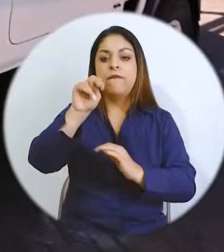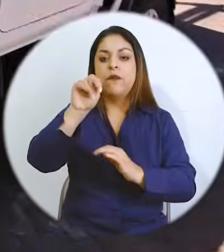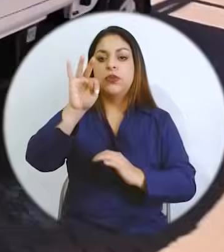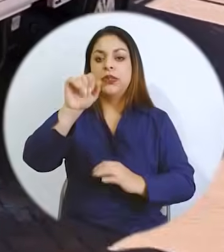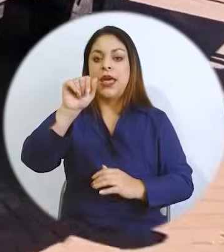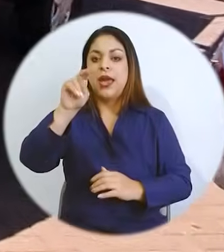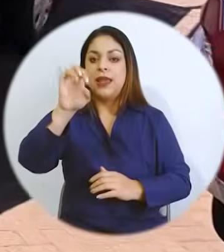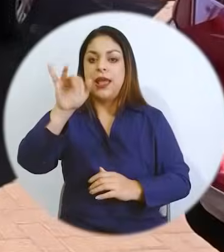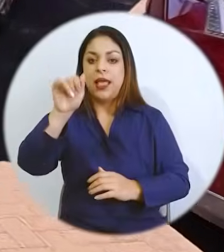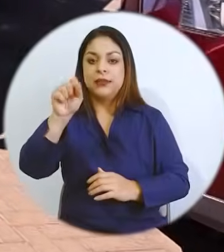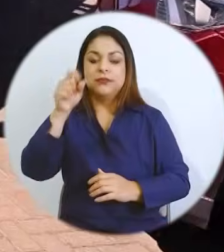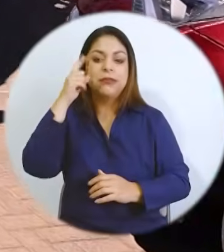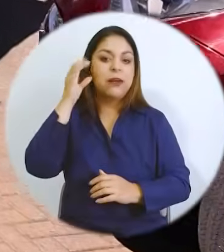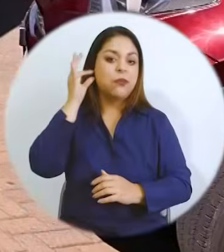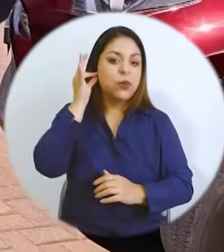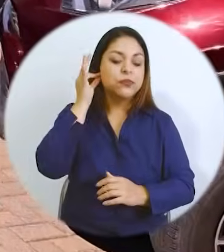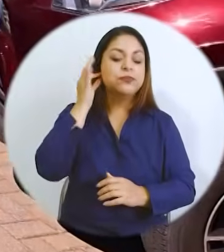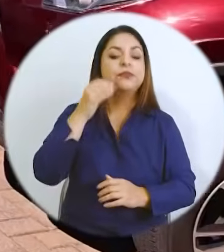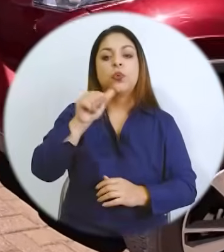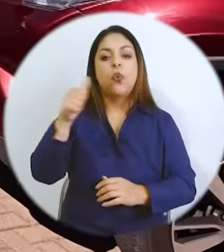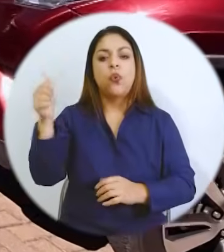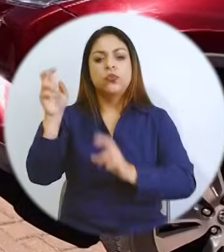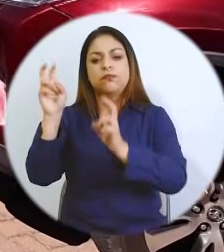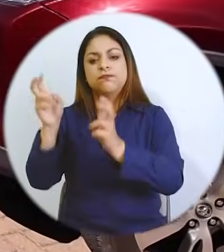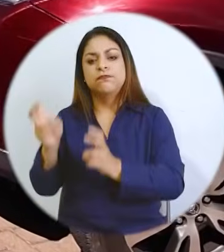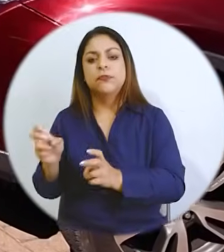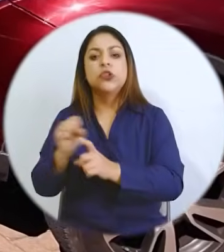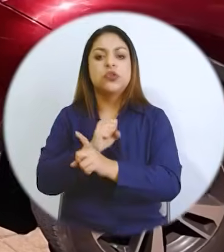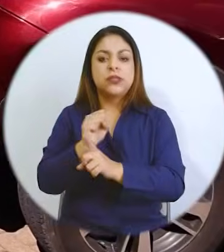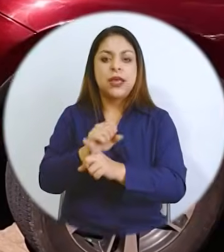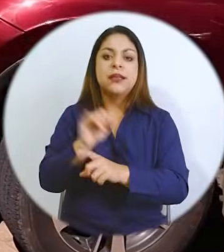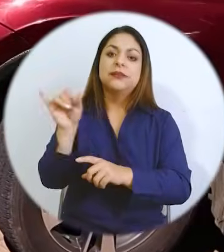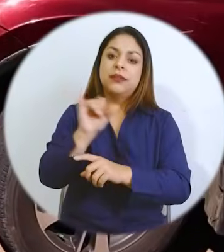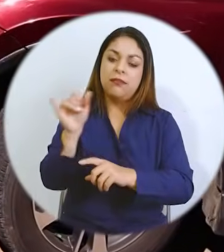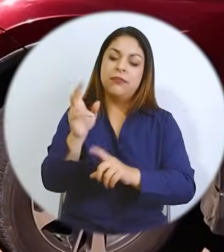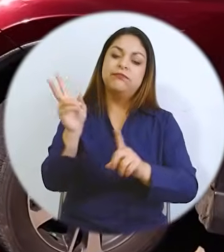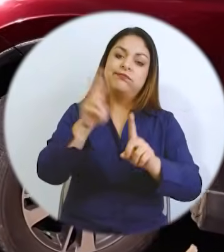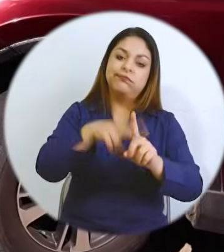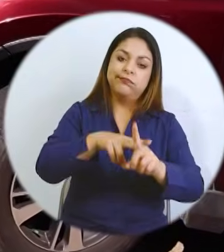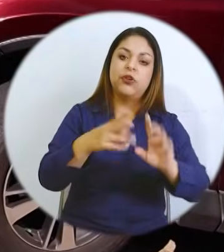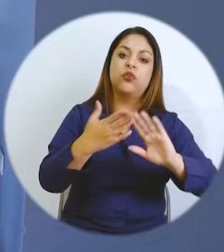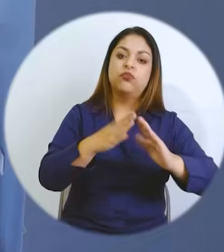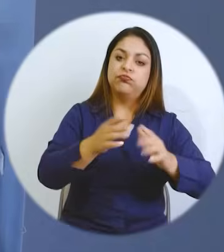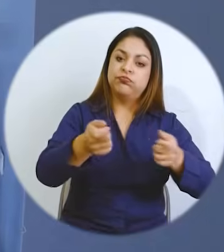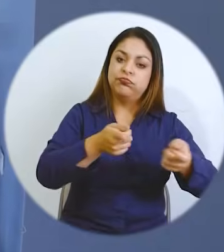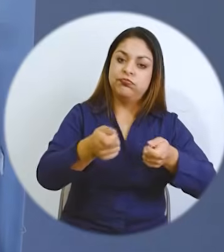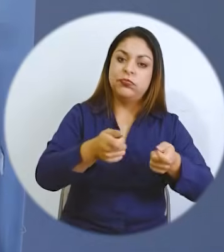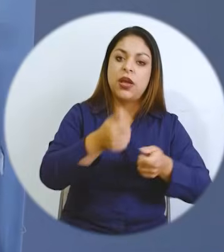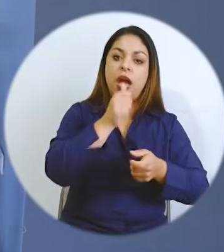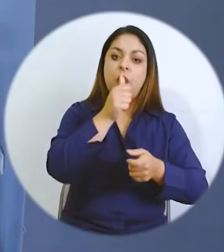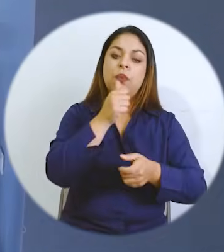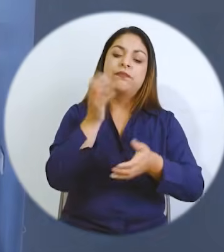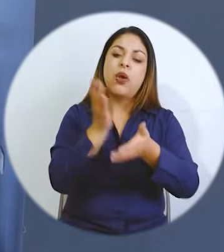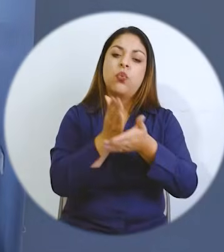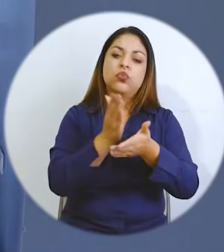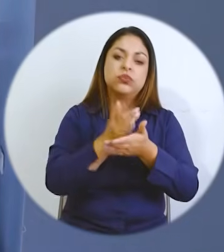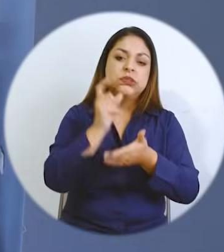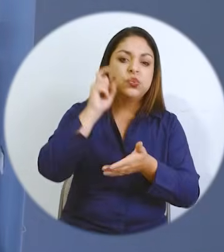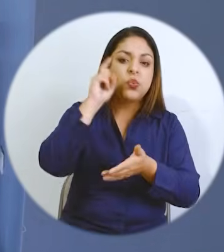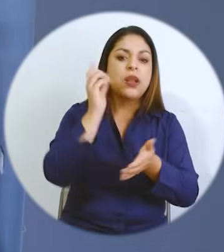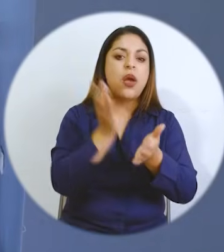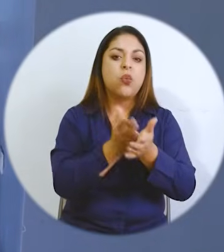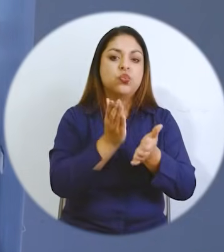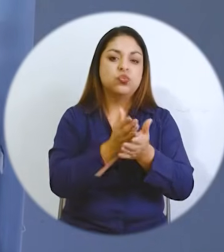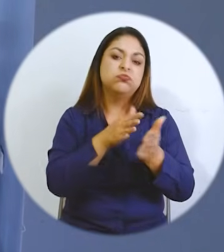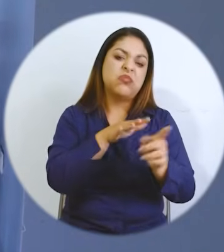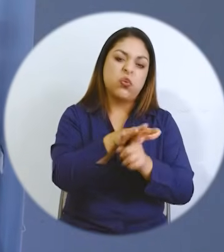fontanería para las mujeres. Lastimosamente, otros aspectos que se dan en toda la sociedad que también se replican en la gestión comunitaria del agua, casos de acoso sexual, de